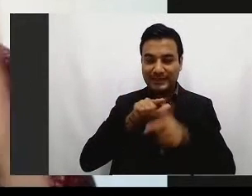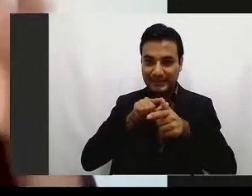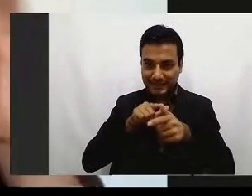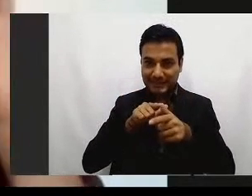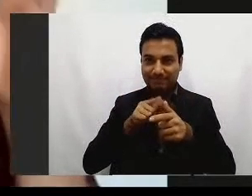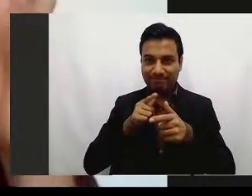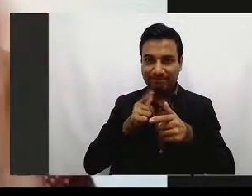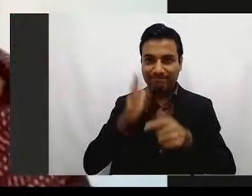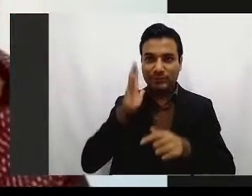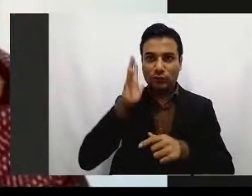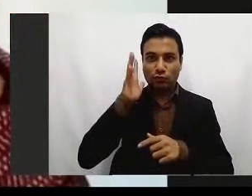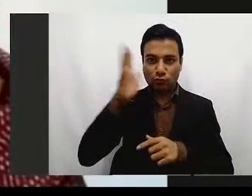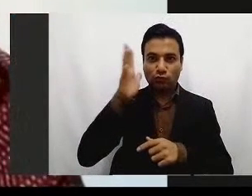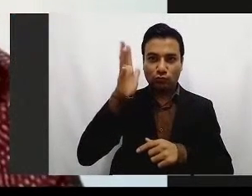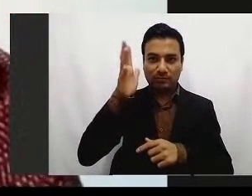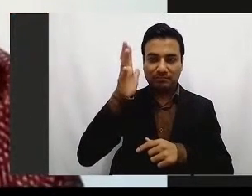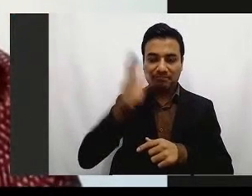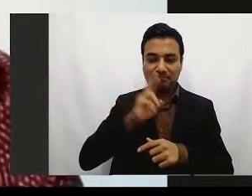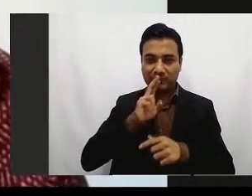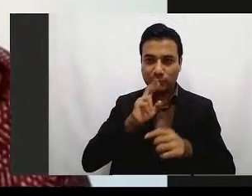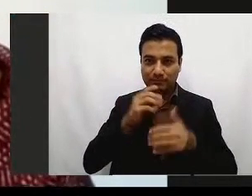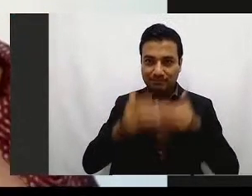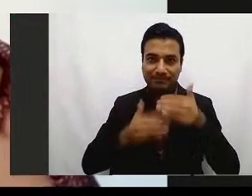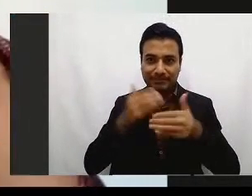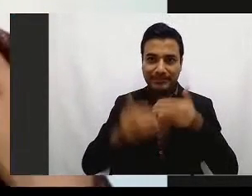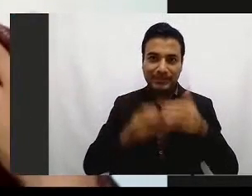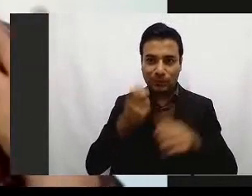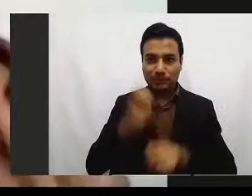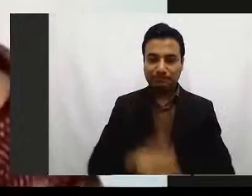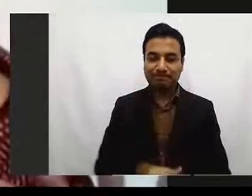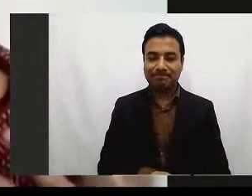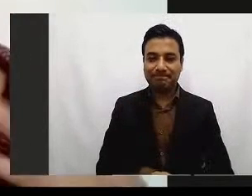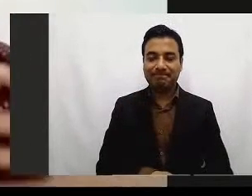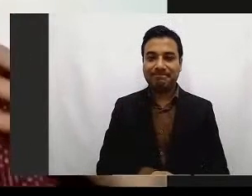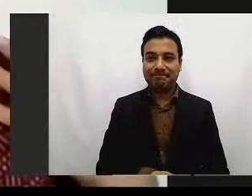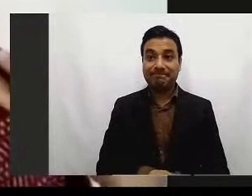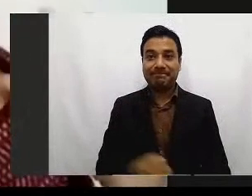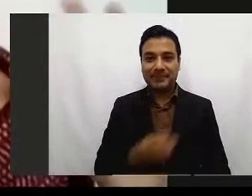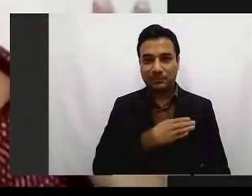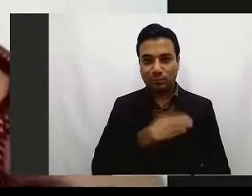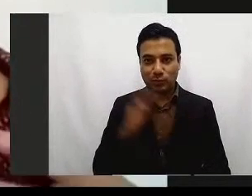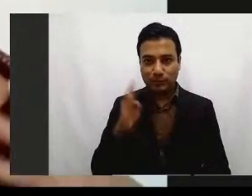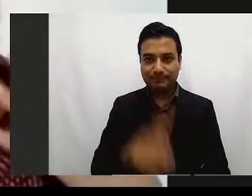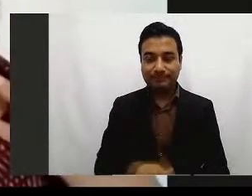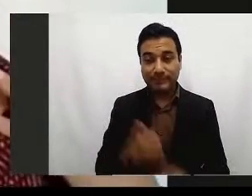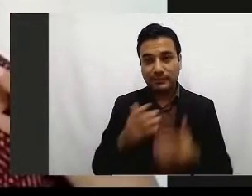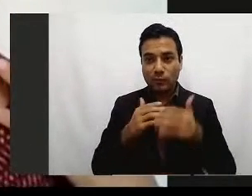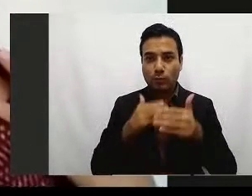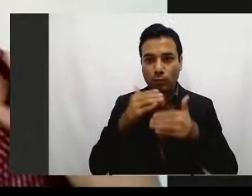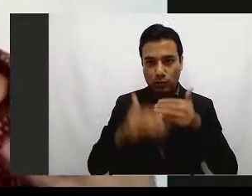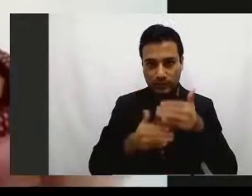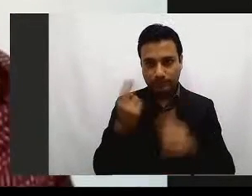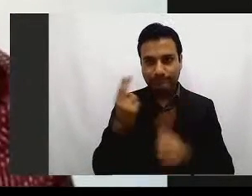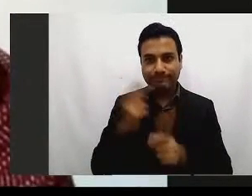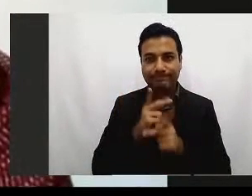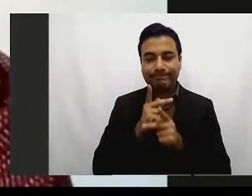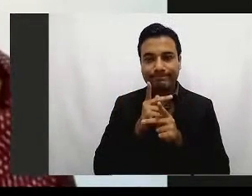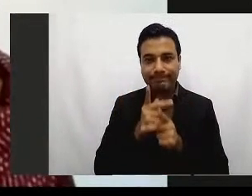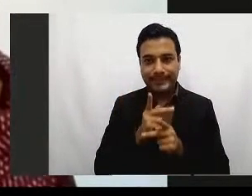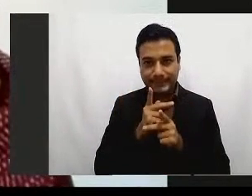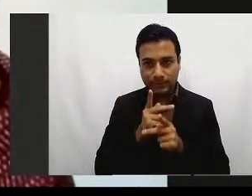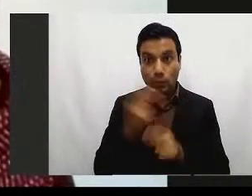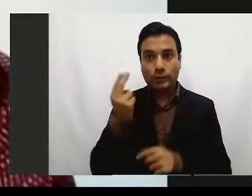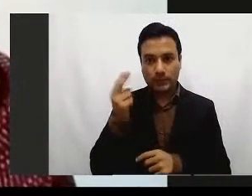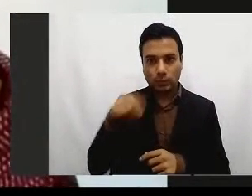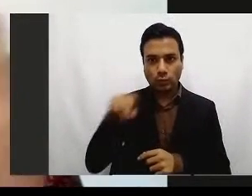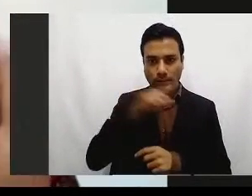políticas y lograr la articulación, ¿no?, de esta visión a largo plazo. Entonces, pues bueno, son procesos que requieren paciencia, pero que requieren presión constante para